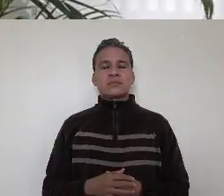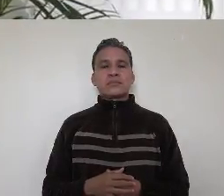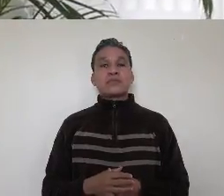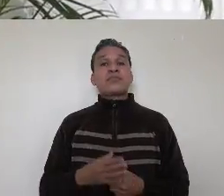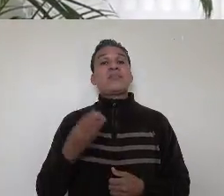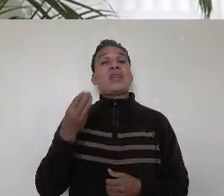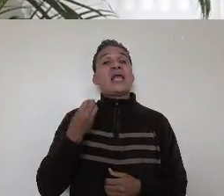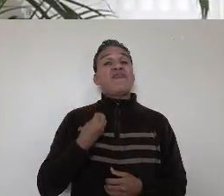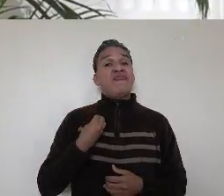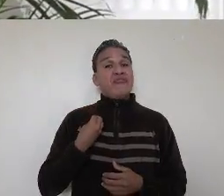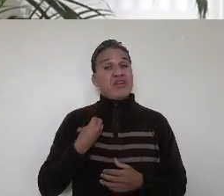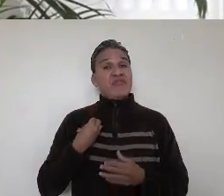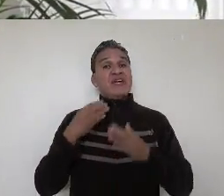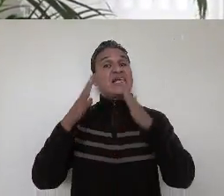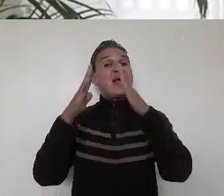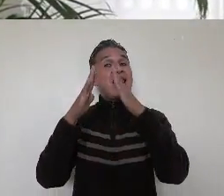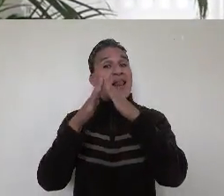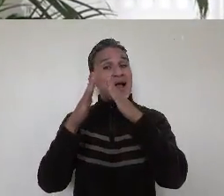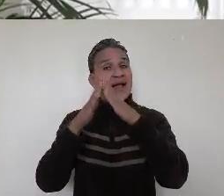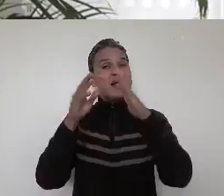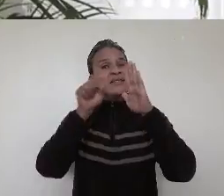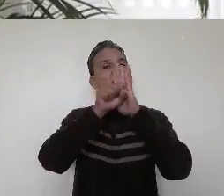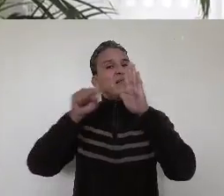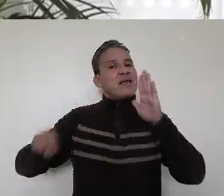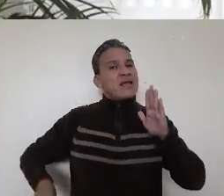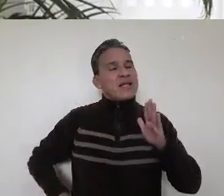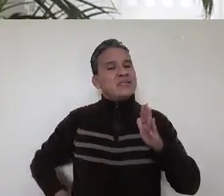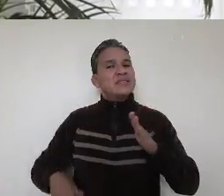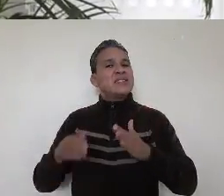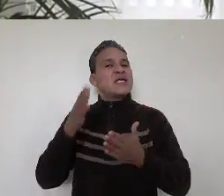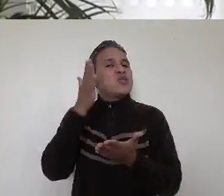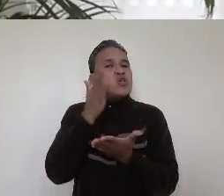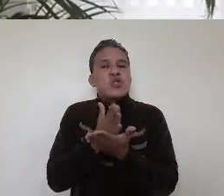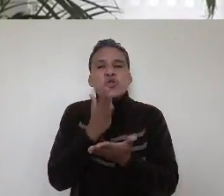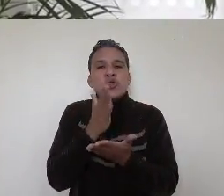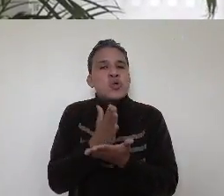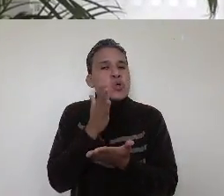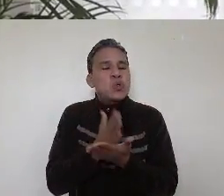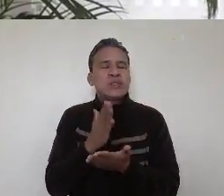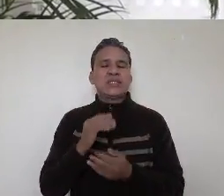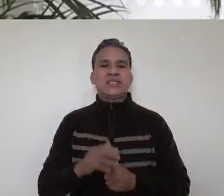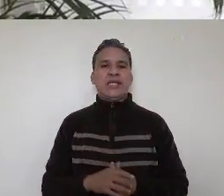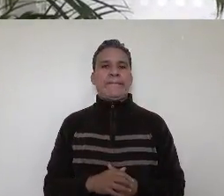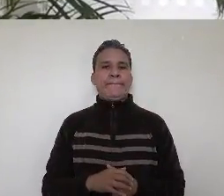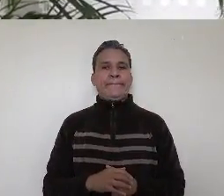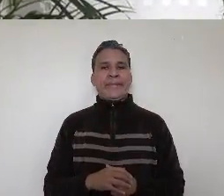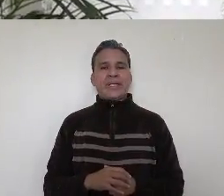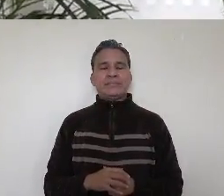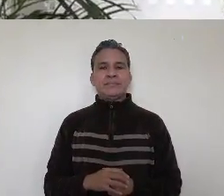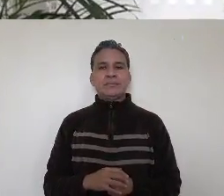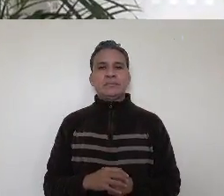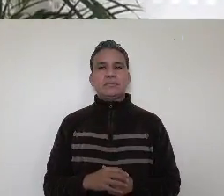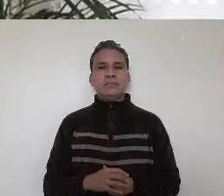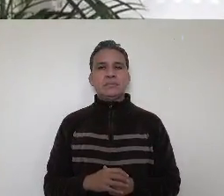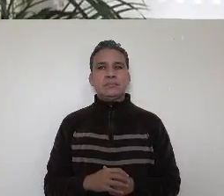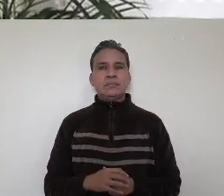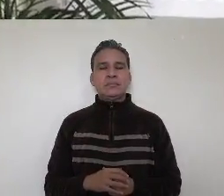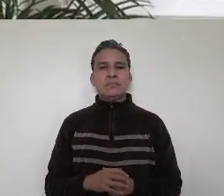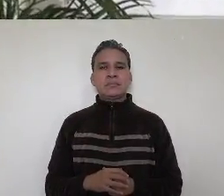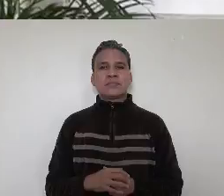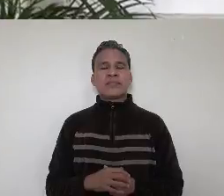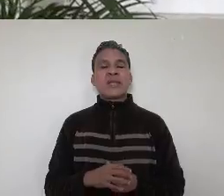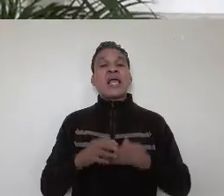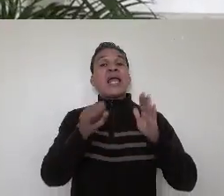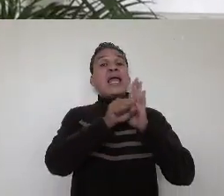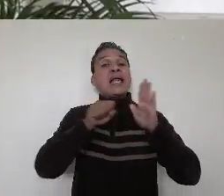Habitaré en la casa del Señor toda la vida. Habitaré en la casa del Señor toda la vida.